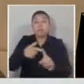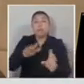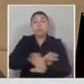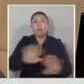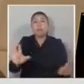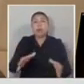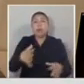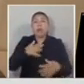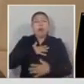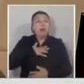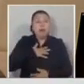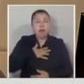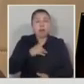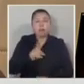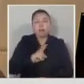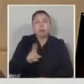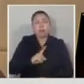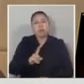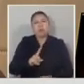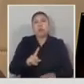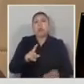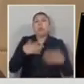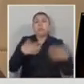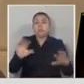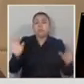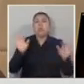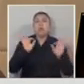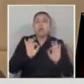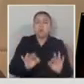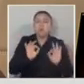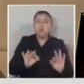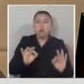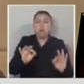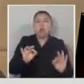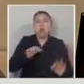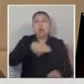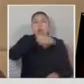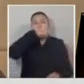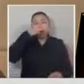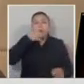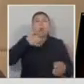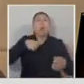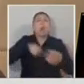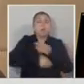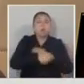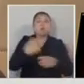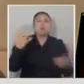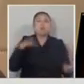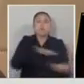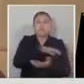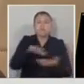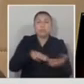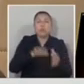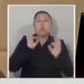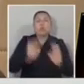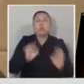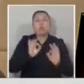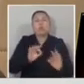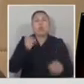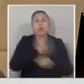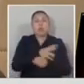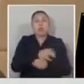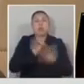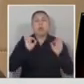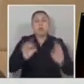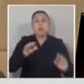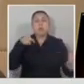espantamos. Estamos normalizando la corrupción, estamos normalizando la delincuencia, estamos normalizando los